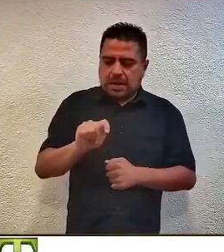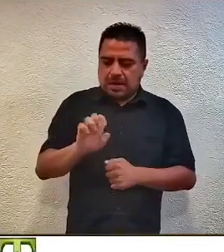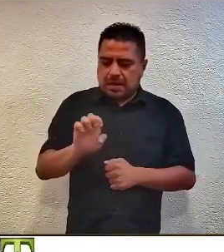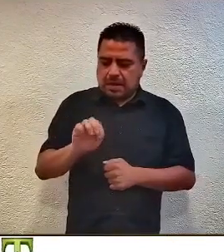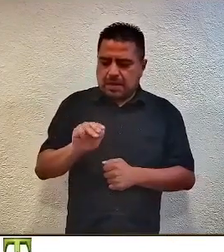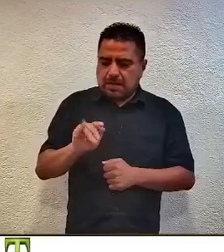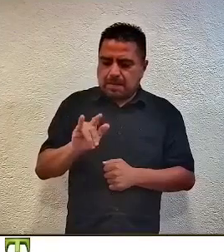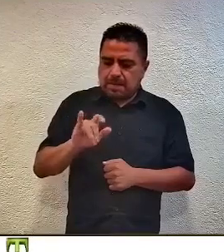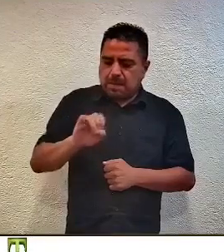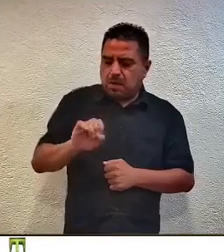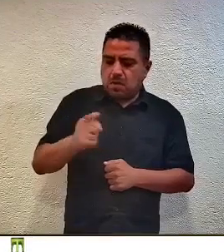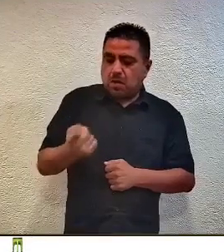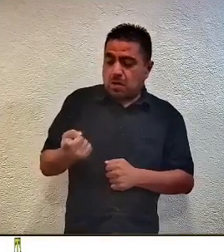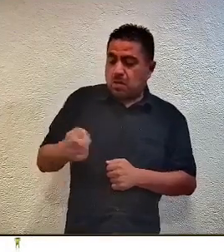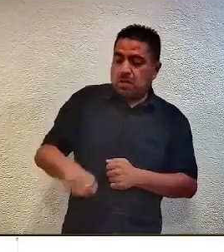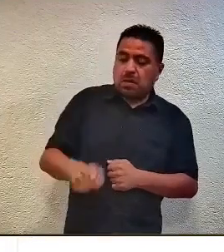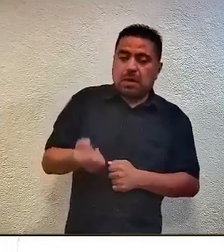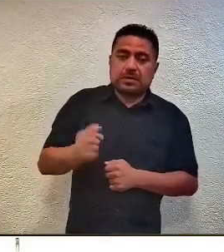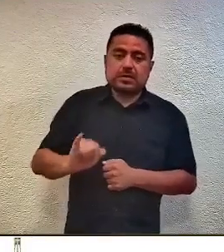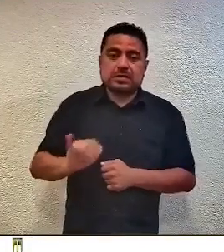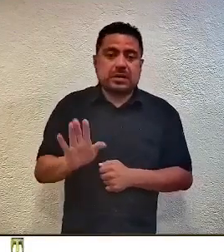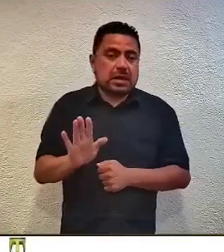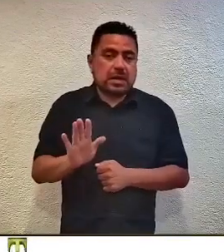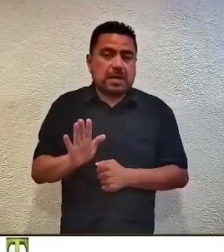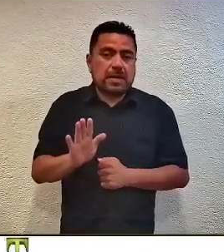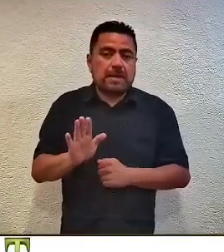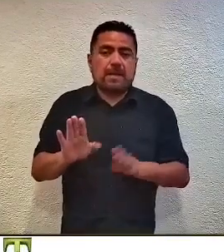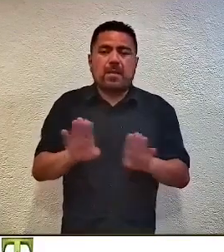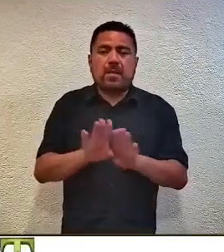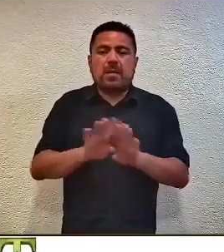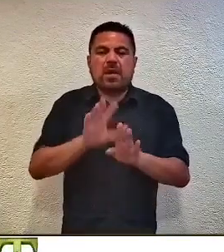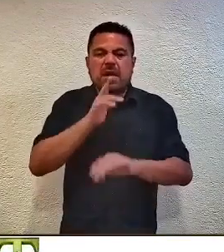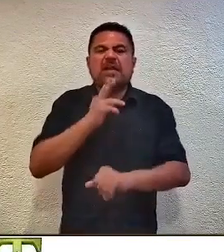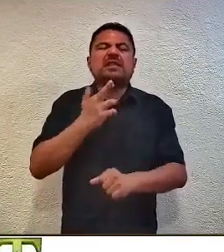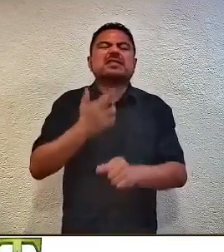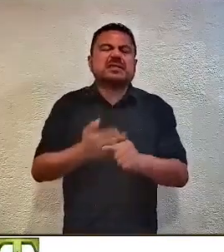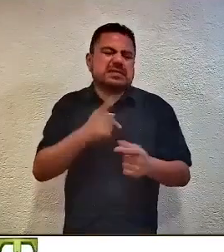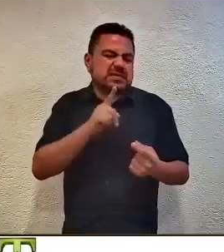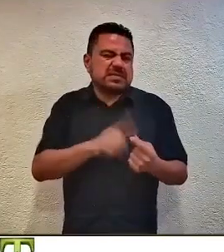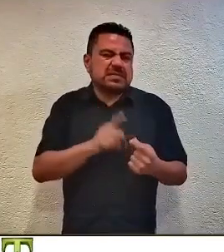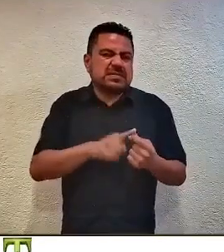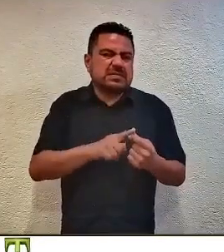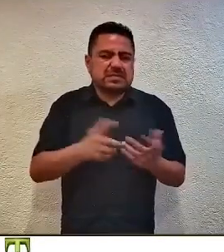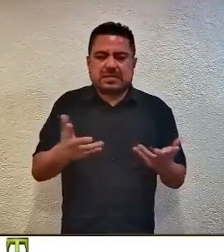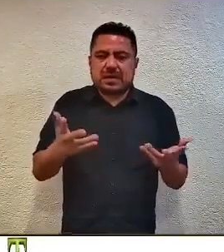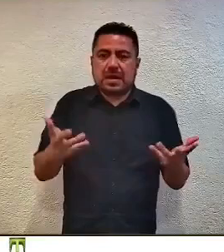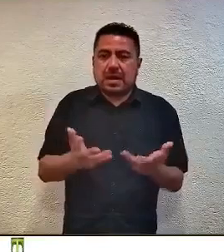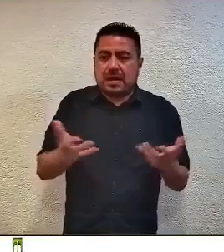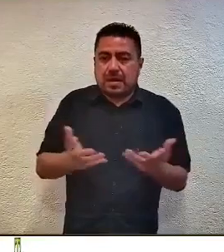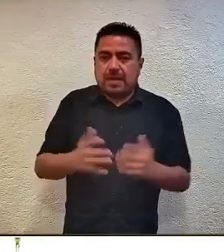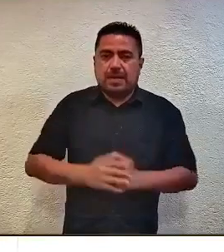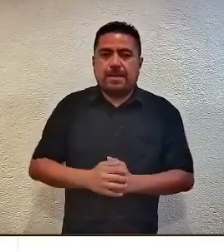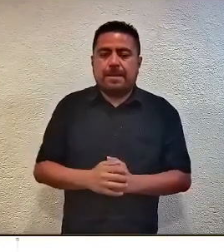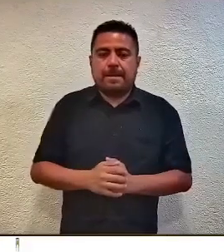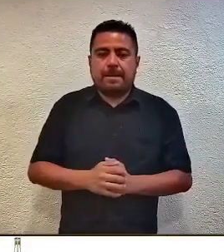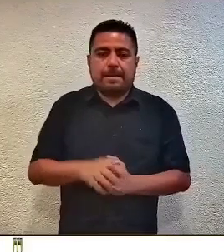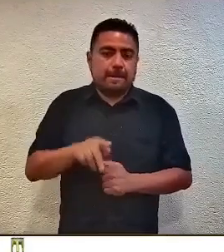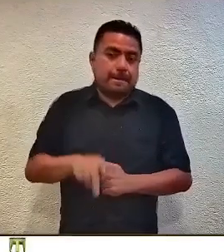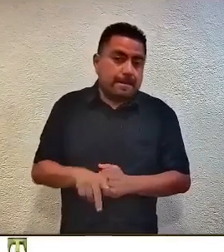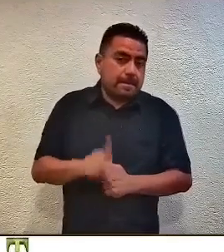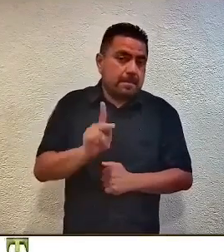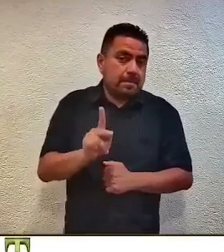Leal, ordenando en tal sentido a la responsable llevarla a cabo. Sin